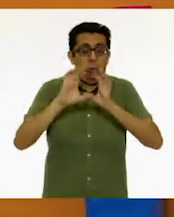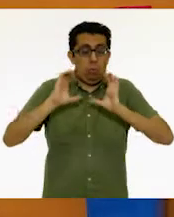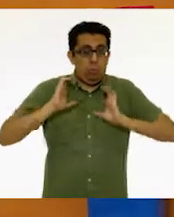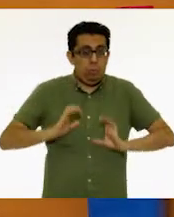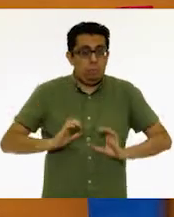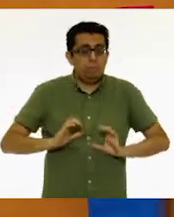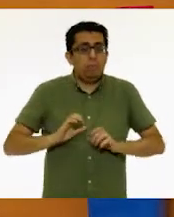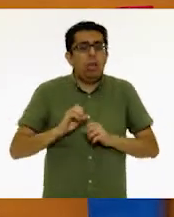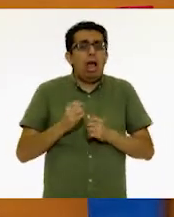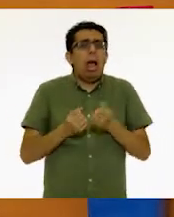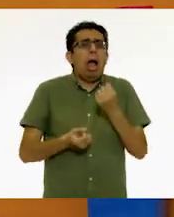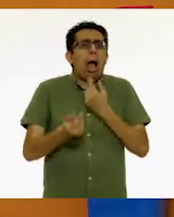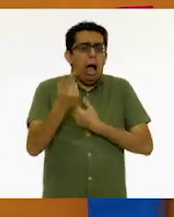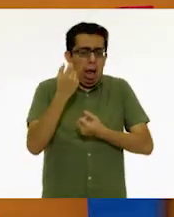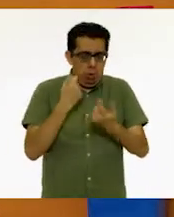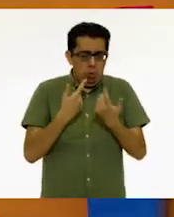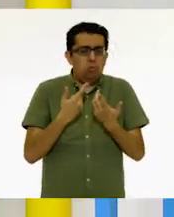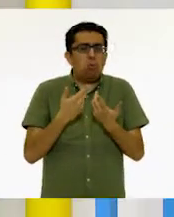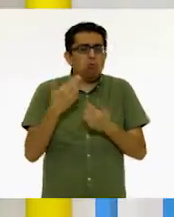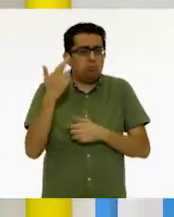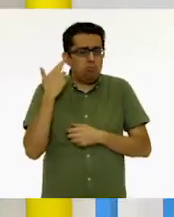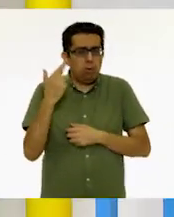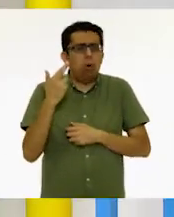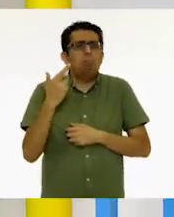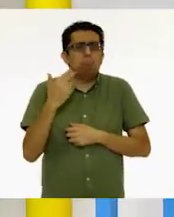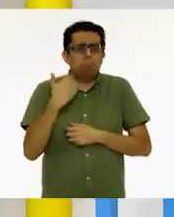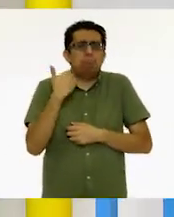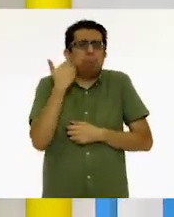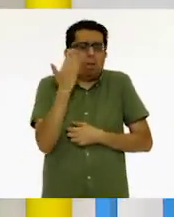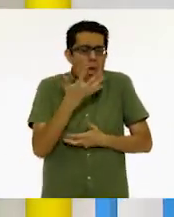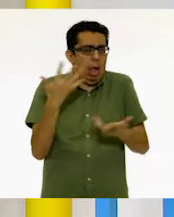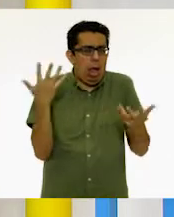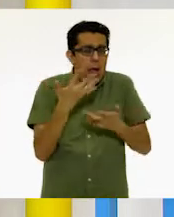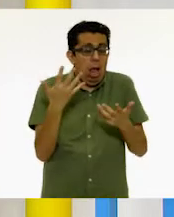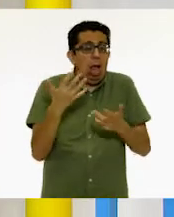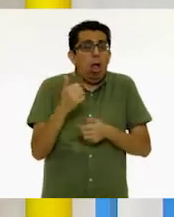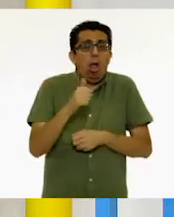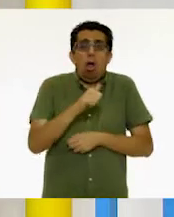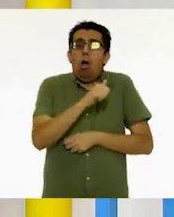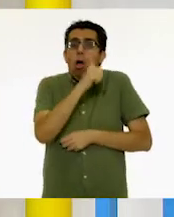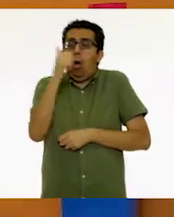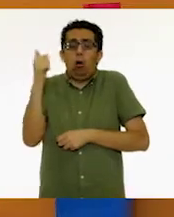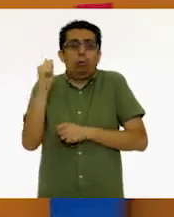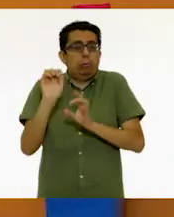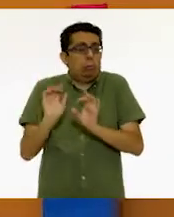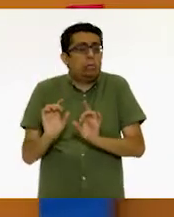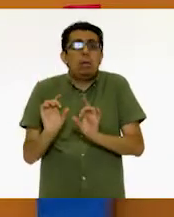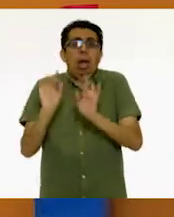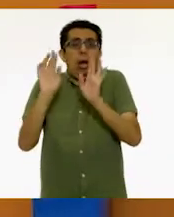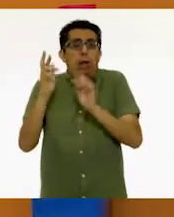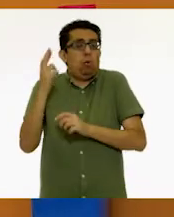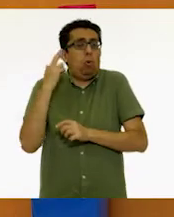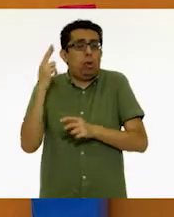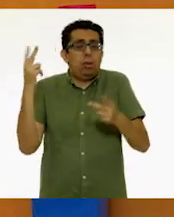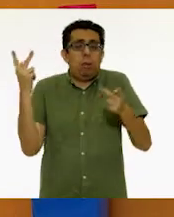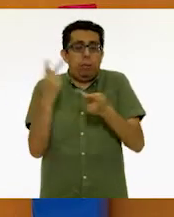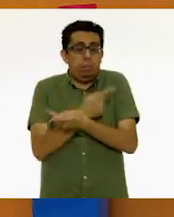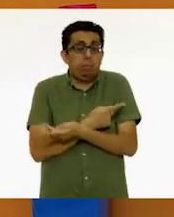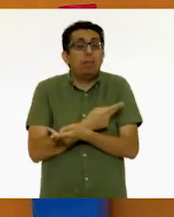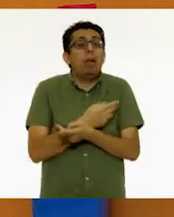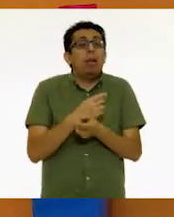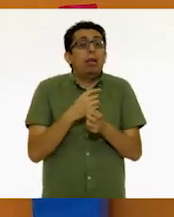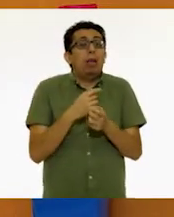sonidos voluntarios e involuntarios. Voluntarios e involuntarios. Ajá, los sonidos voluntarios son aquellos